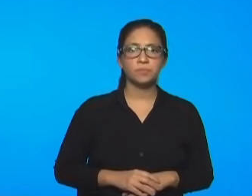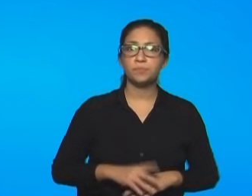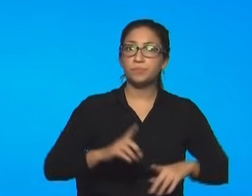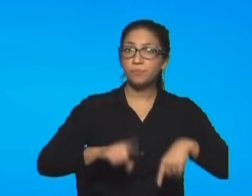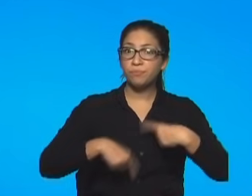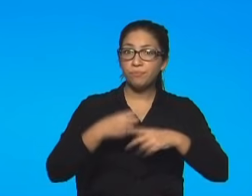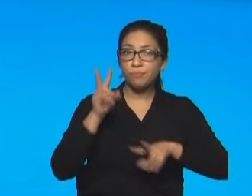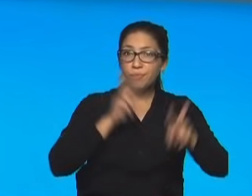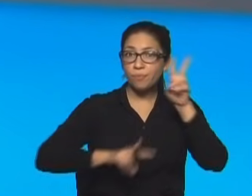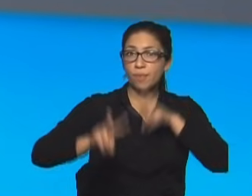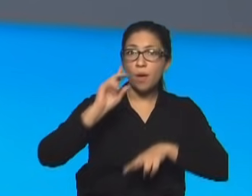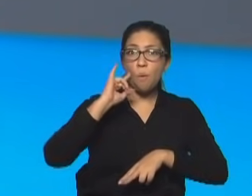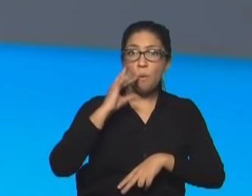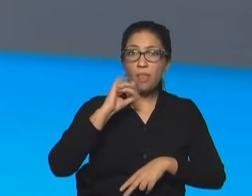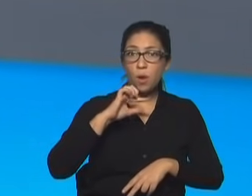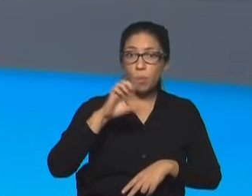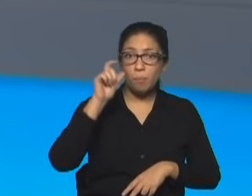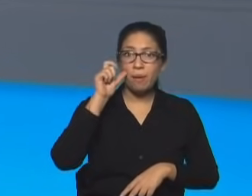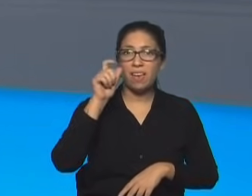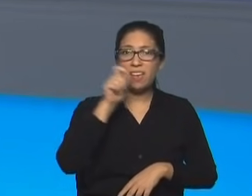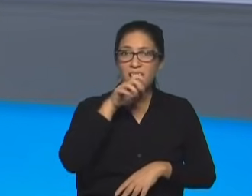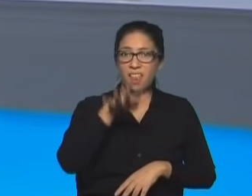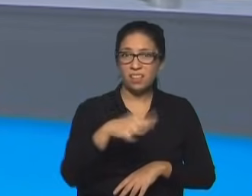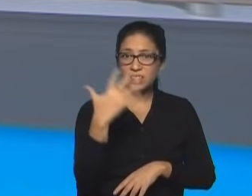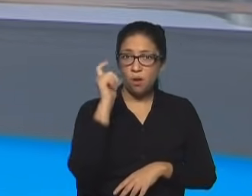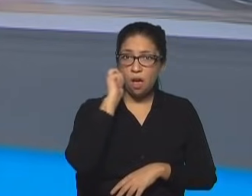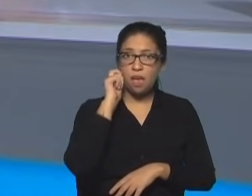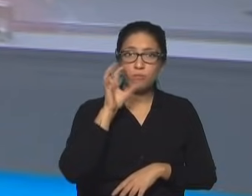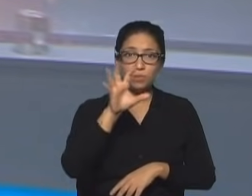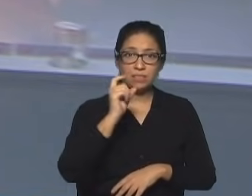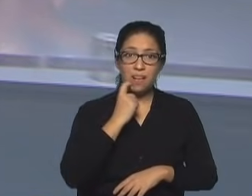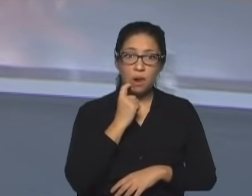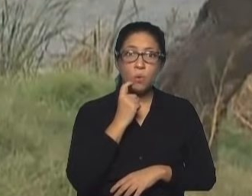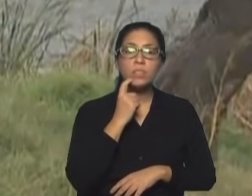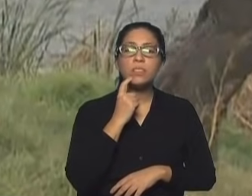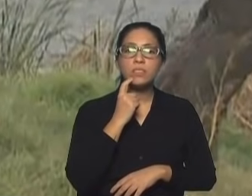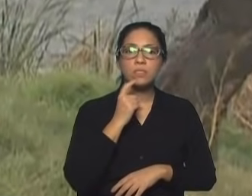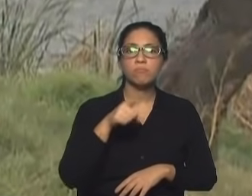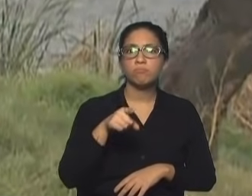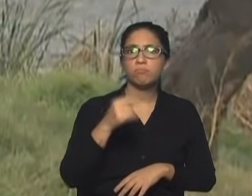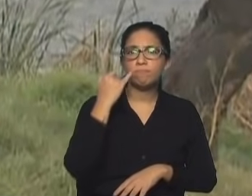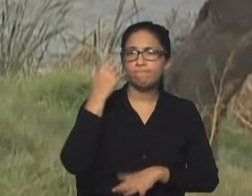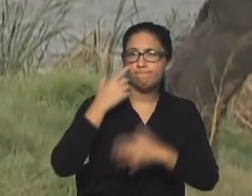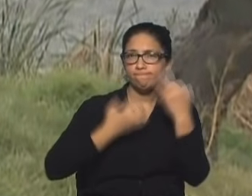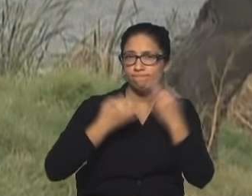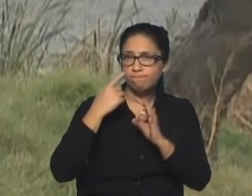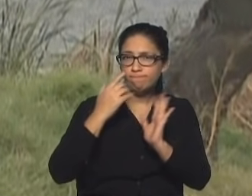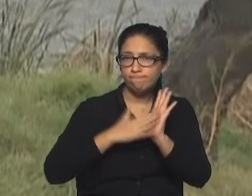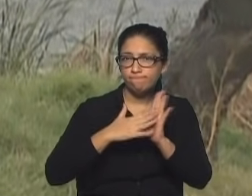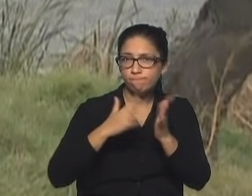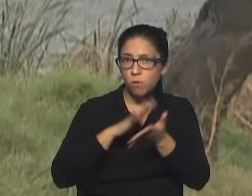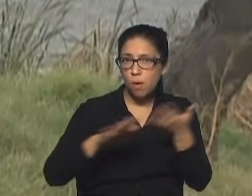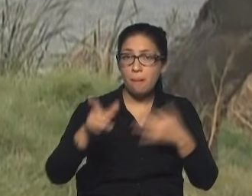Continúa la búsqueda de Guadalupe, la nena de 5 años desaparecida en San Luis. Mientras los investigadores analizan nuevas posibles pistas, su